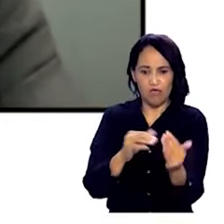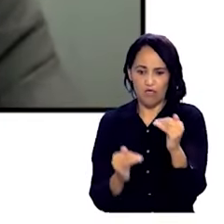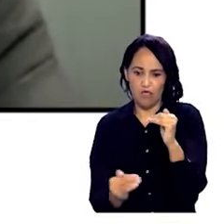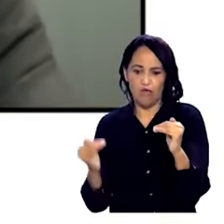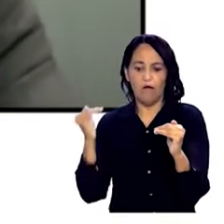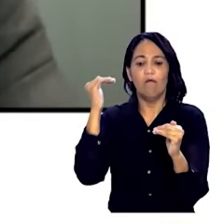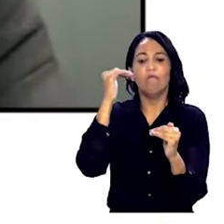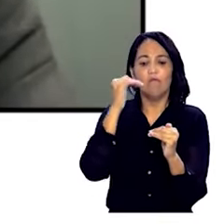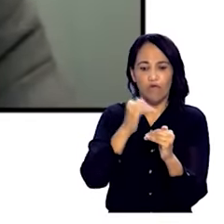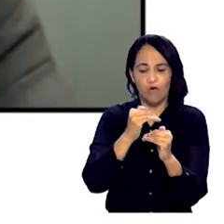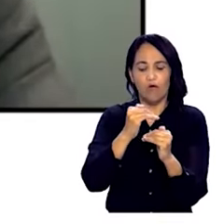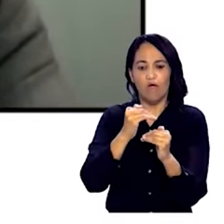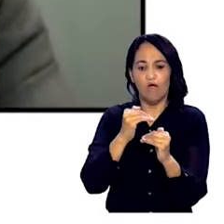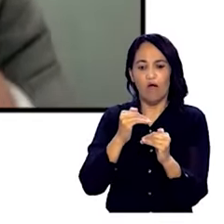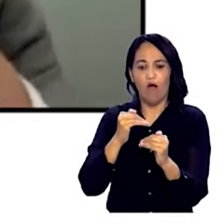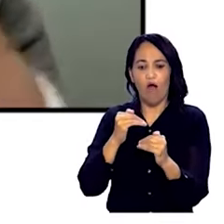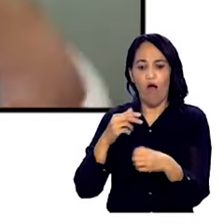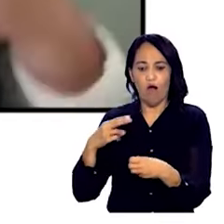argentin